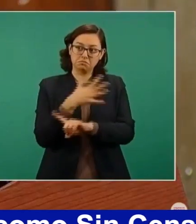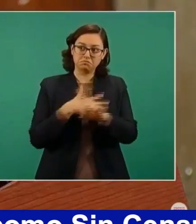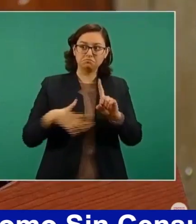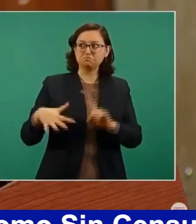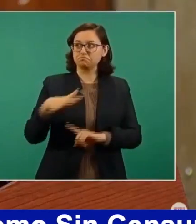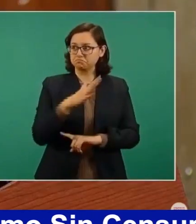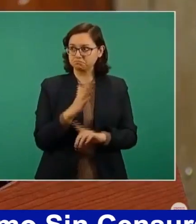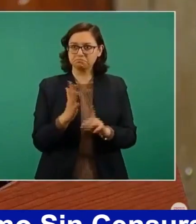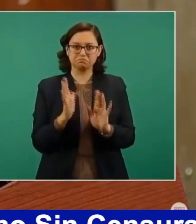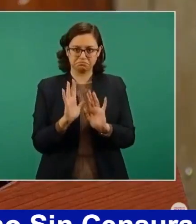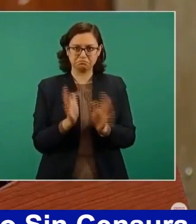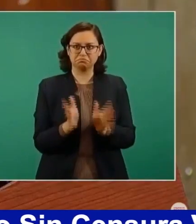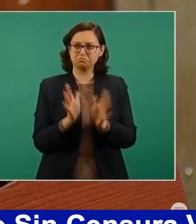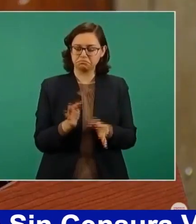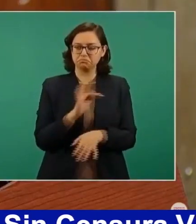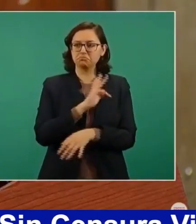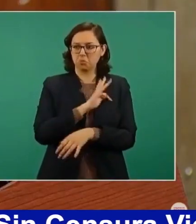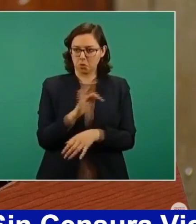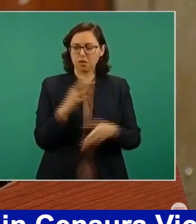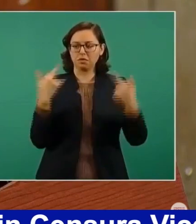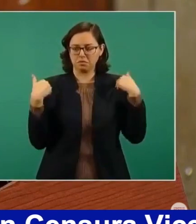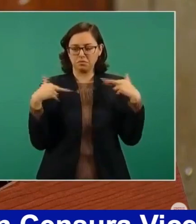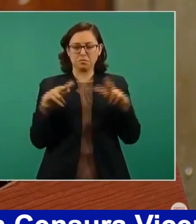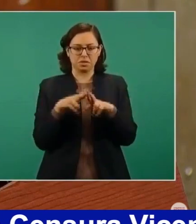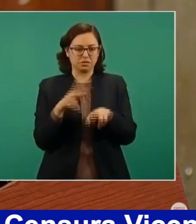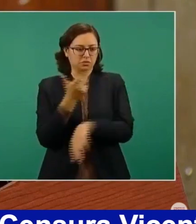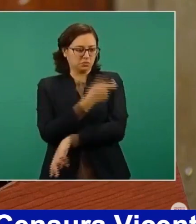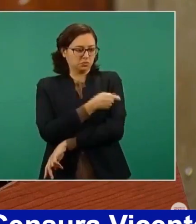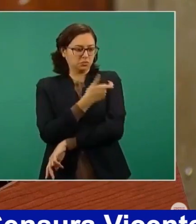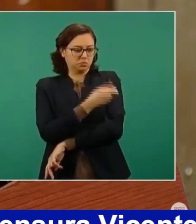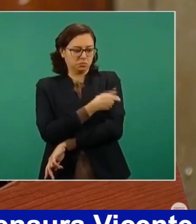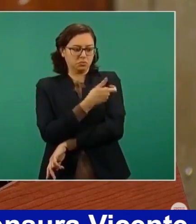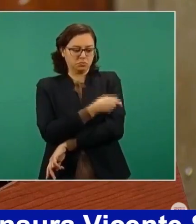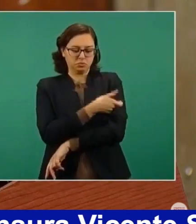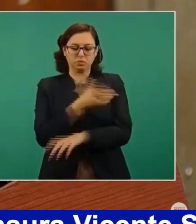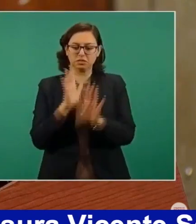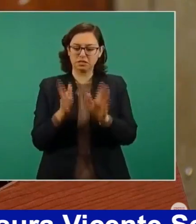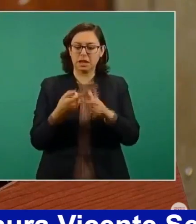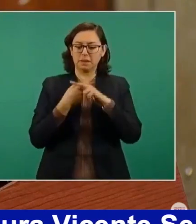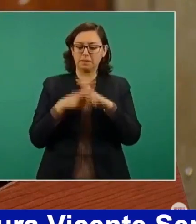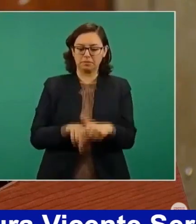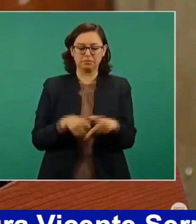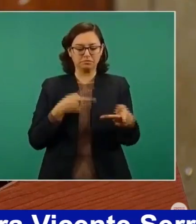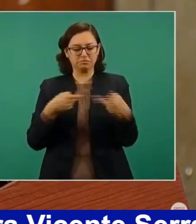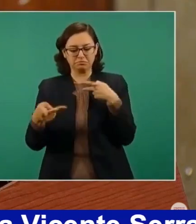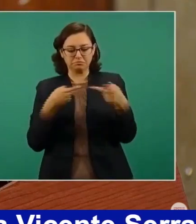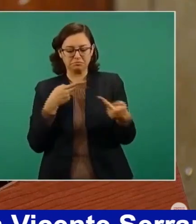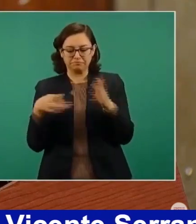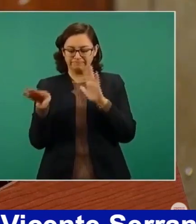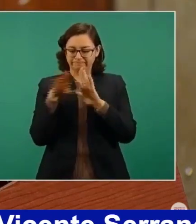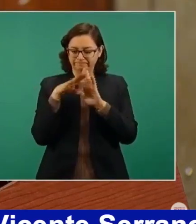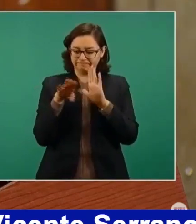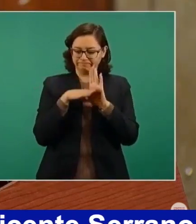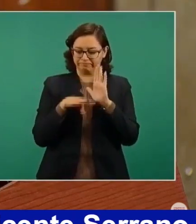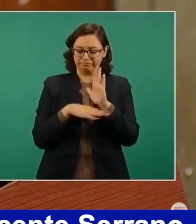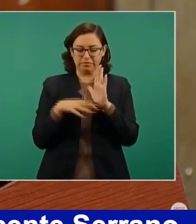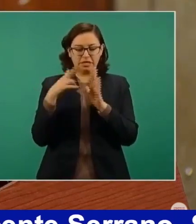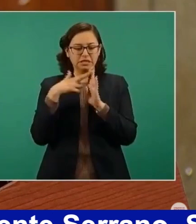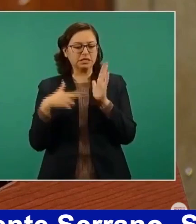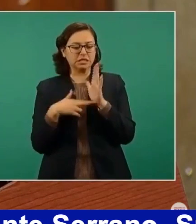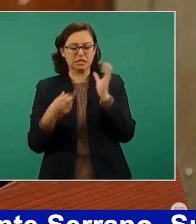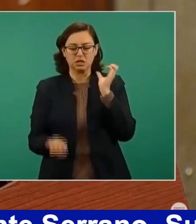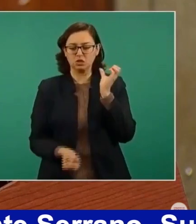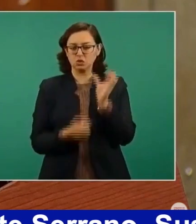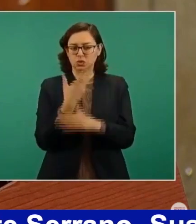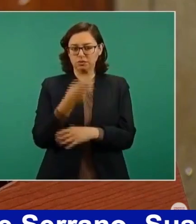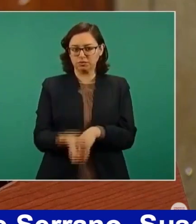de tener a su personal educativo listo que se está preparando en un protocolo muy riguroso, muy claro,